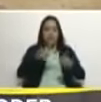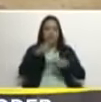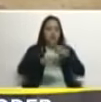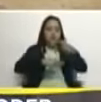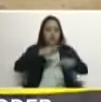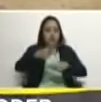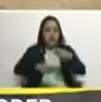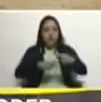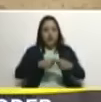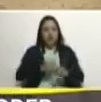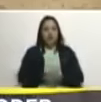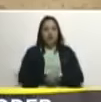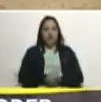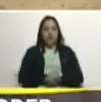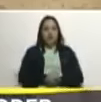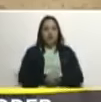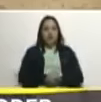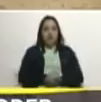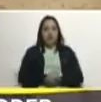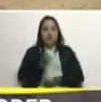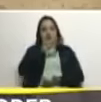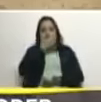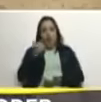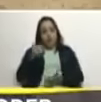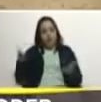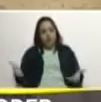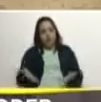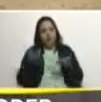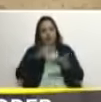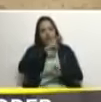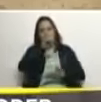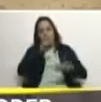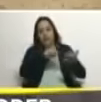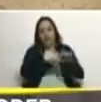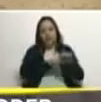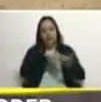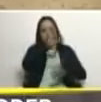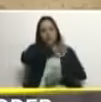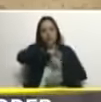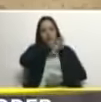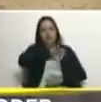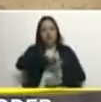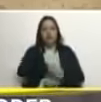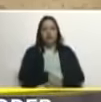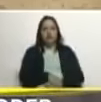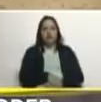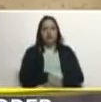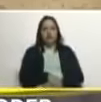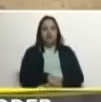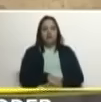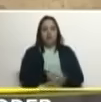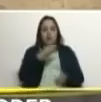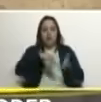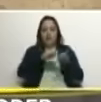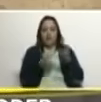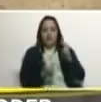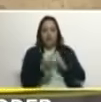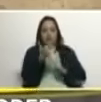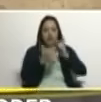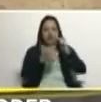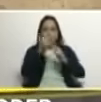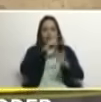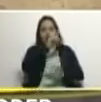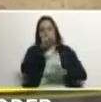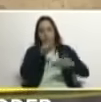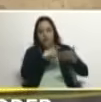proceso de recuperación integral de la sociedad, de reconstrucción